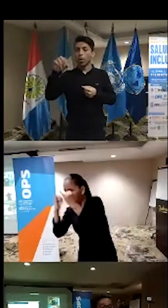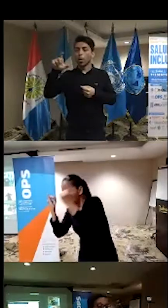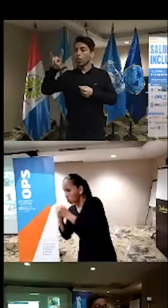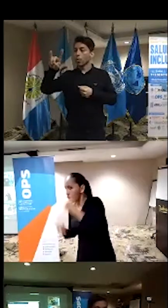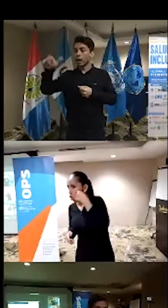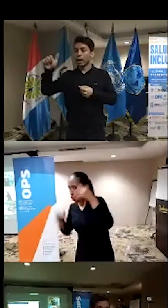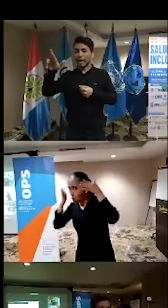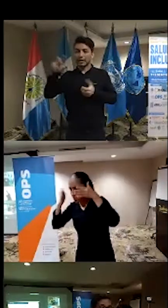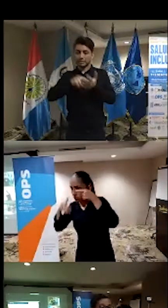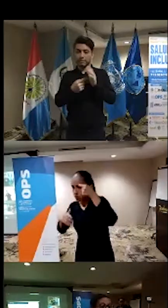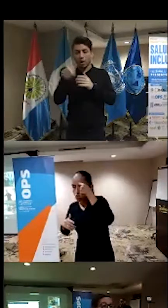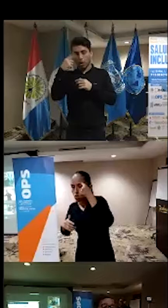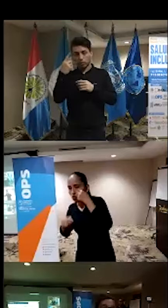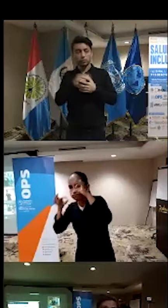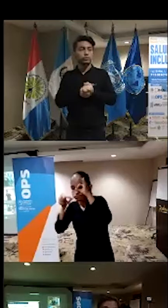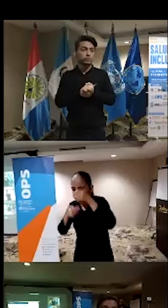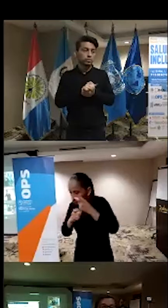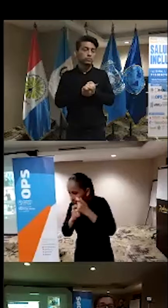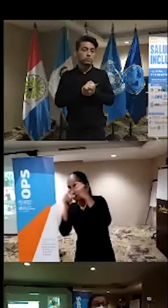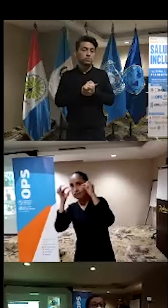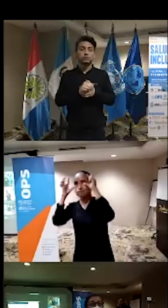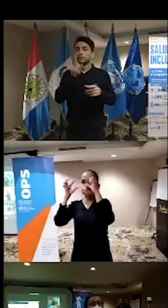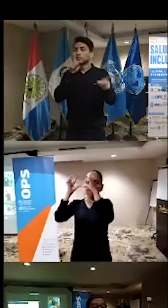y hacemos coordinaciones